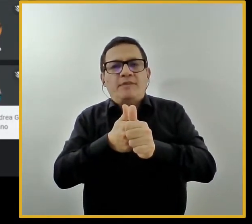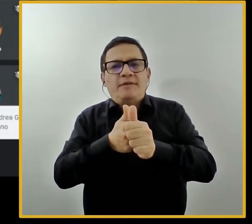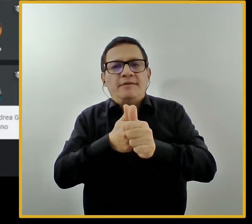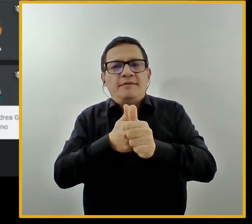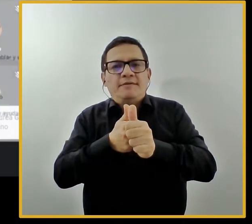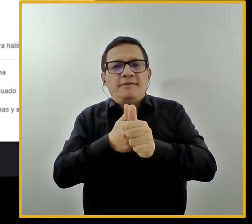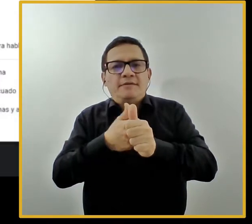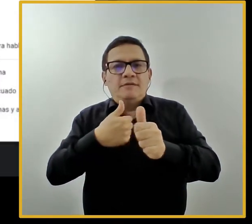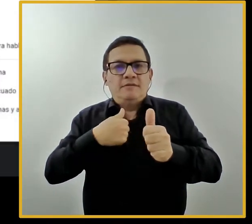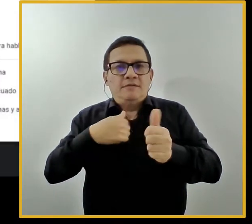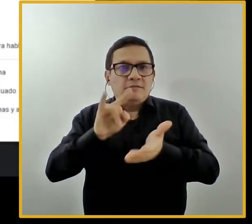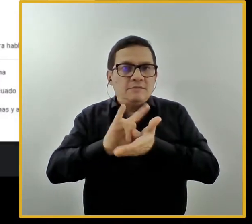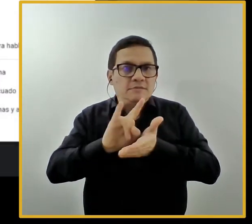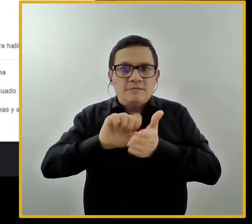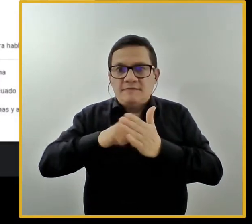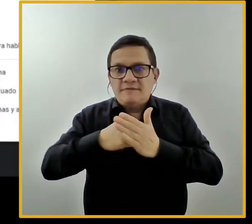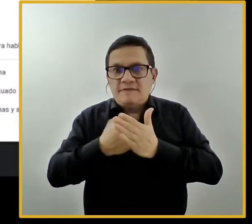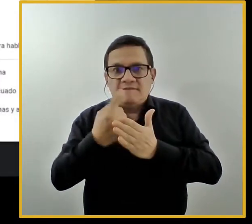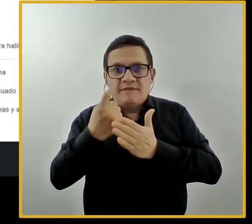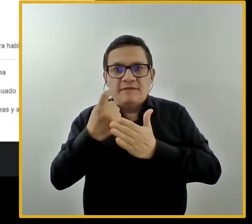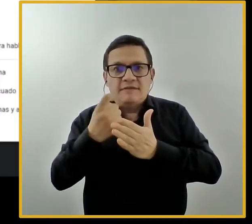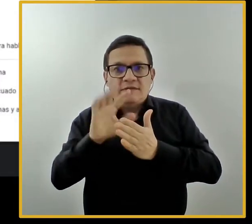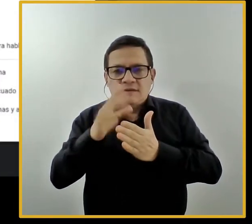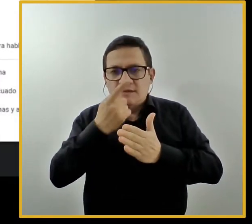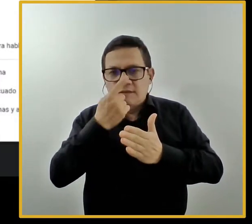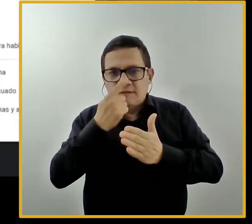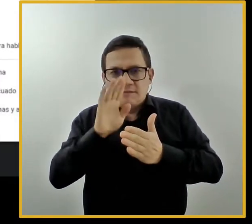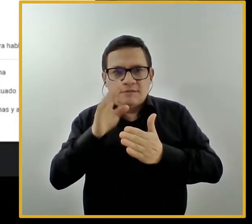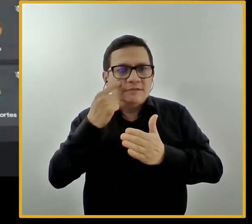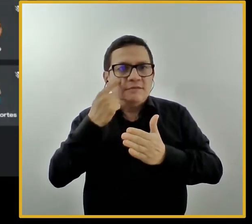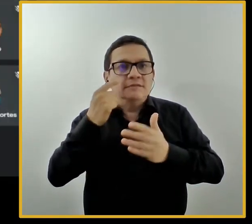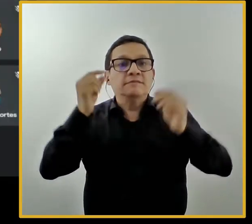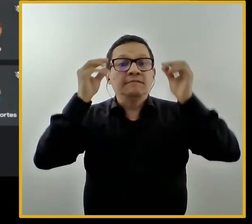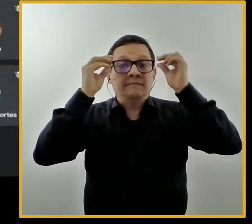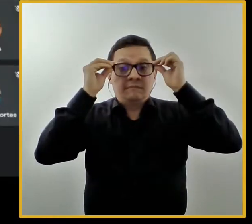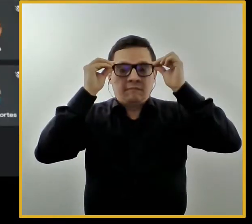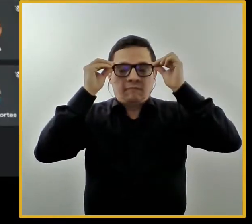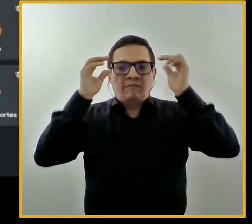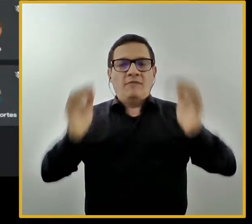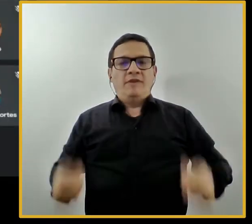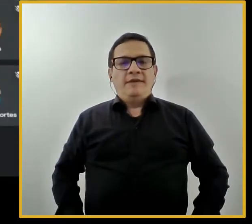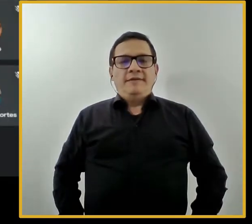¿No estoy grabando? Espera un momento, verifico.